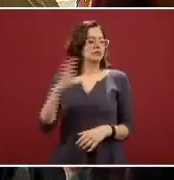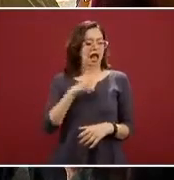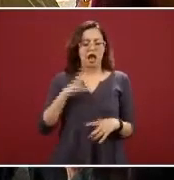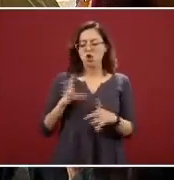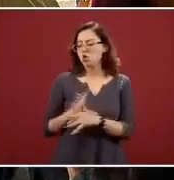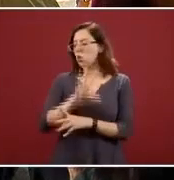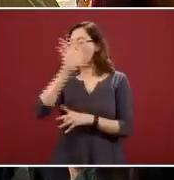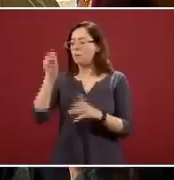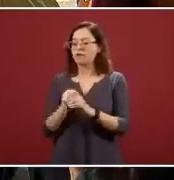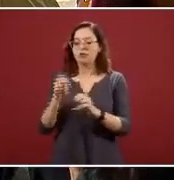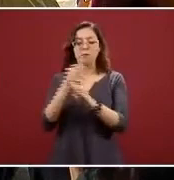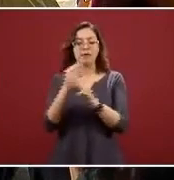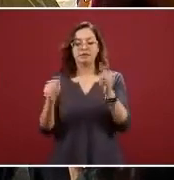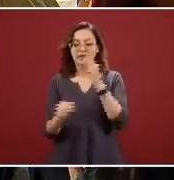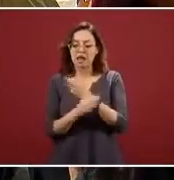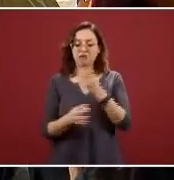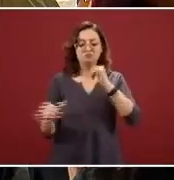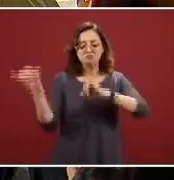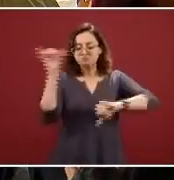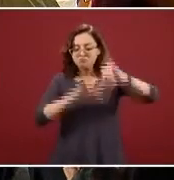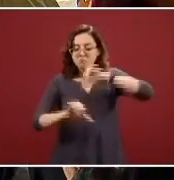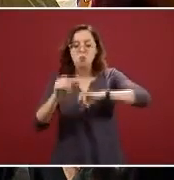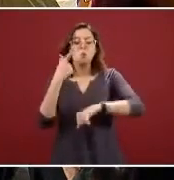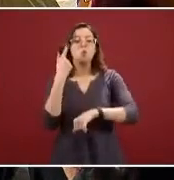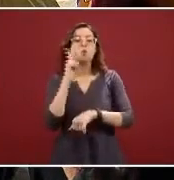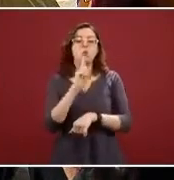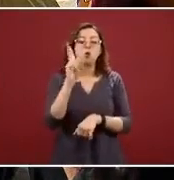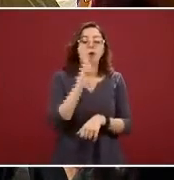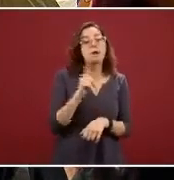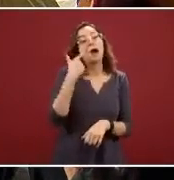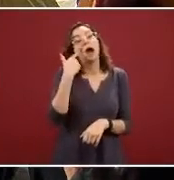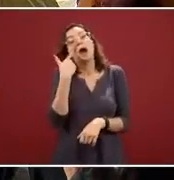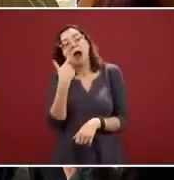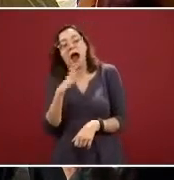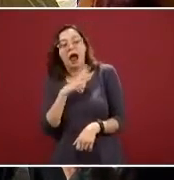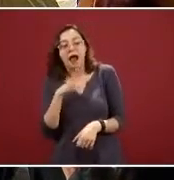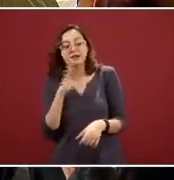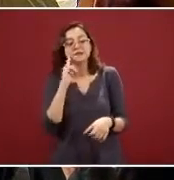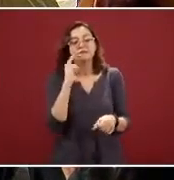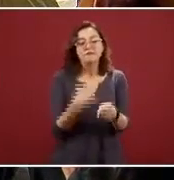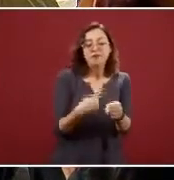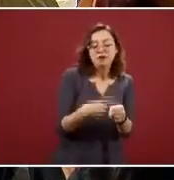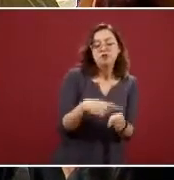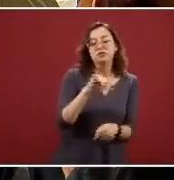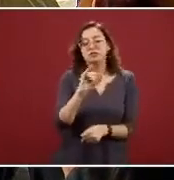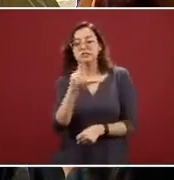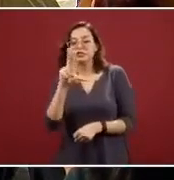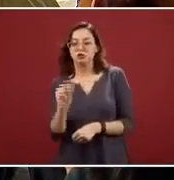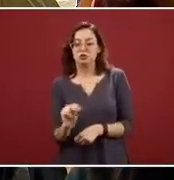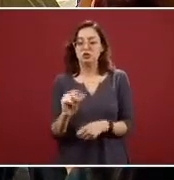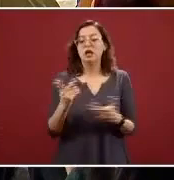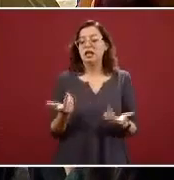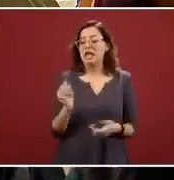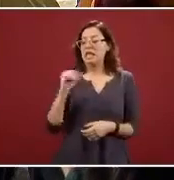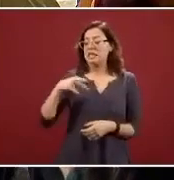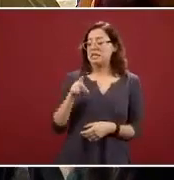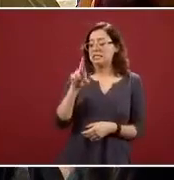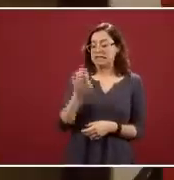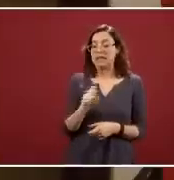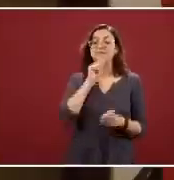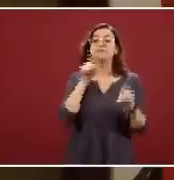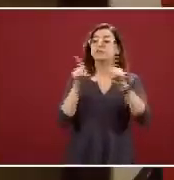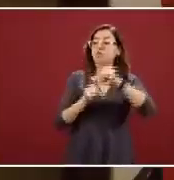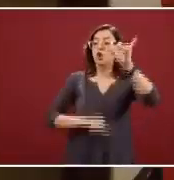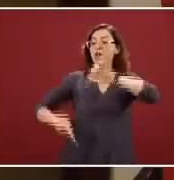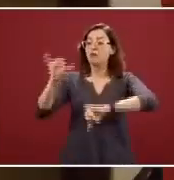requieren para diagnóstico, y para el diagnóstico son todos los que se requieren en el INDRE, pero no solamente en el INDRE, sino en el resto de los laboratorios, tanto